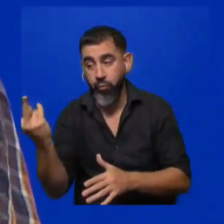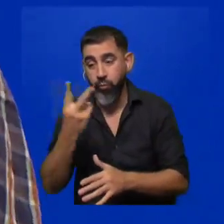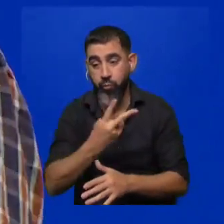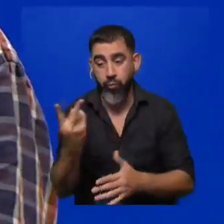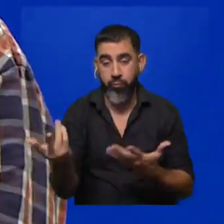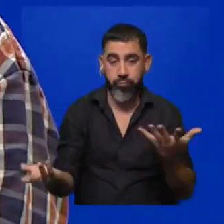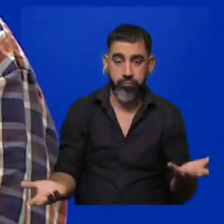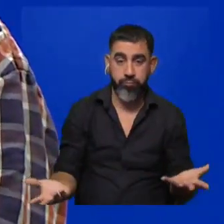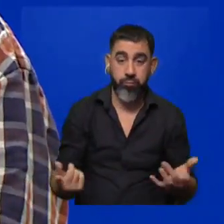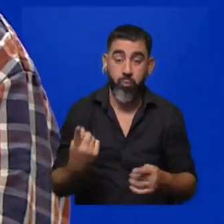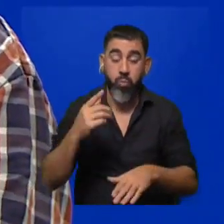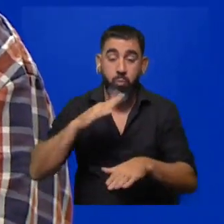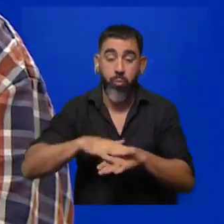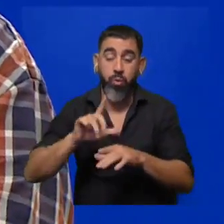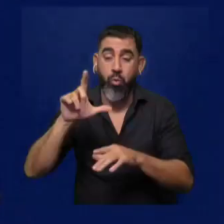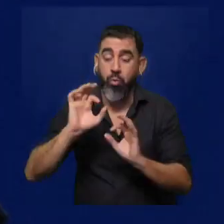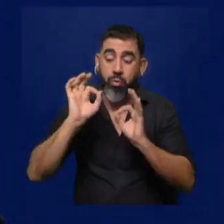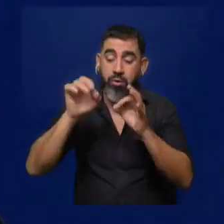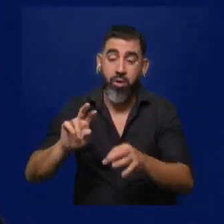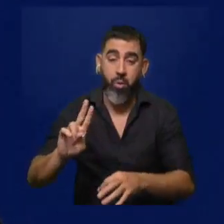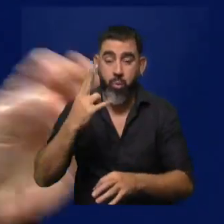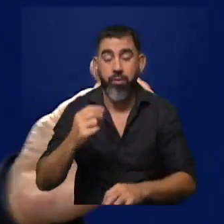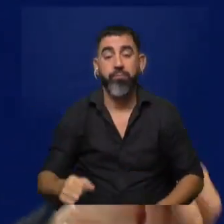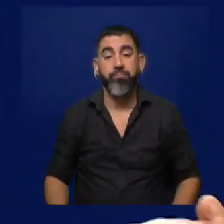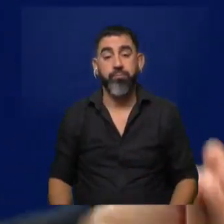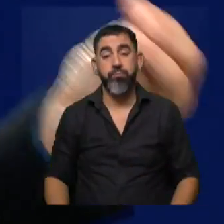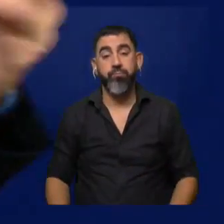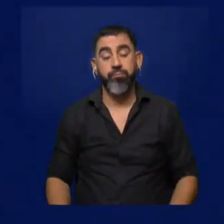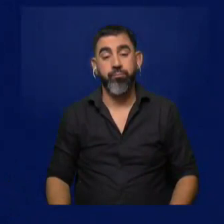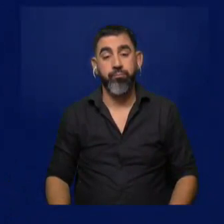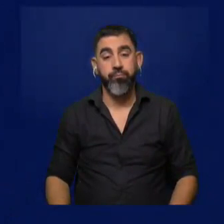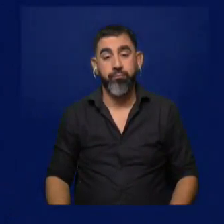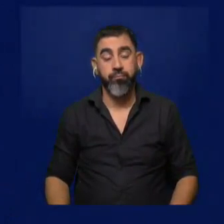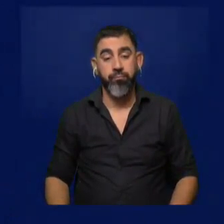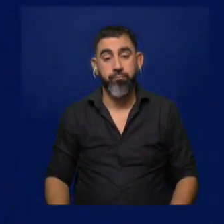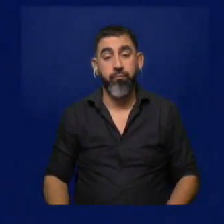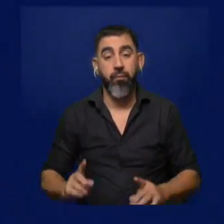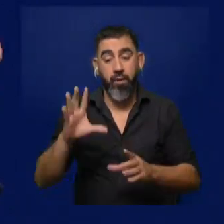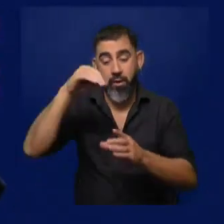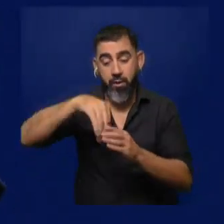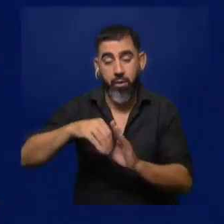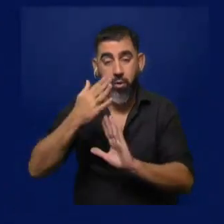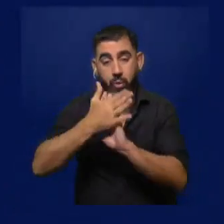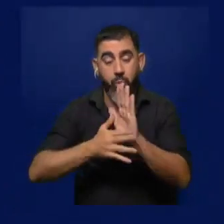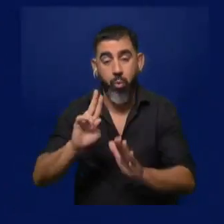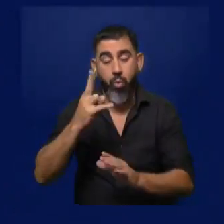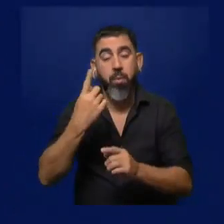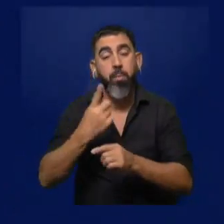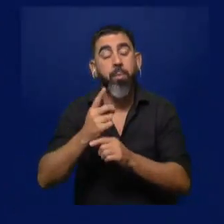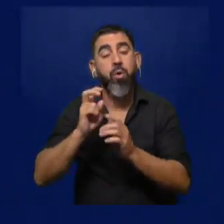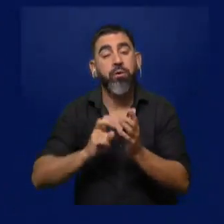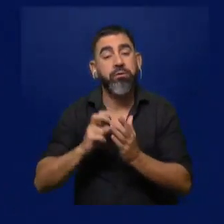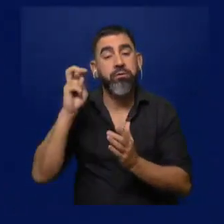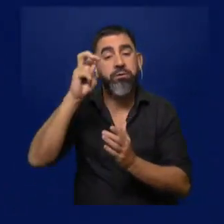bueno, era obvio que iba a suceder. Y en este desplazamiento, ahora nos metemos en el desplazamiento dentro de Uruguay. Hablamos de un inicio en Salto